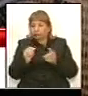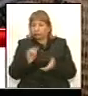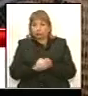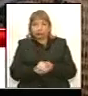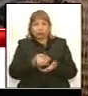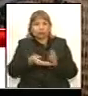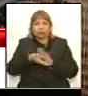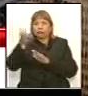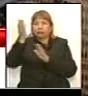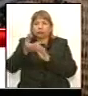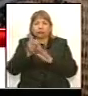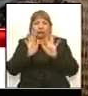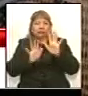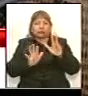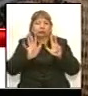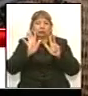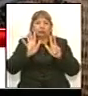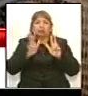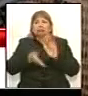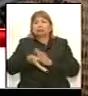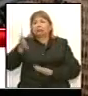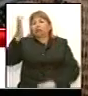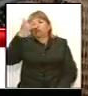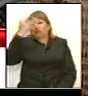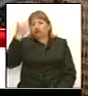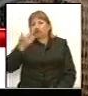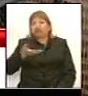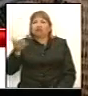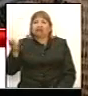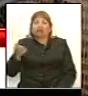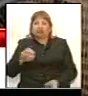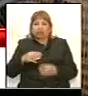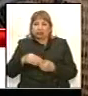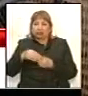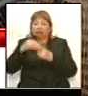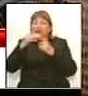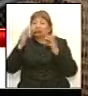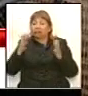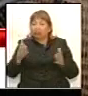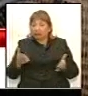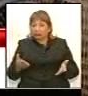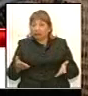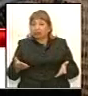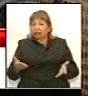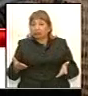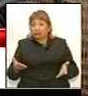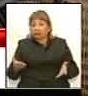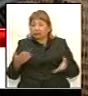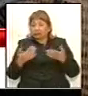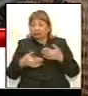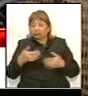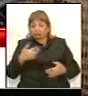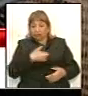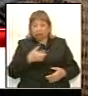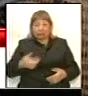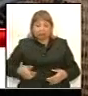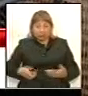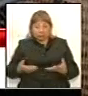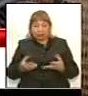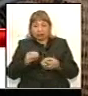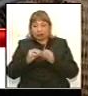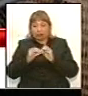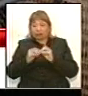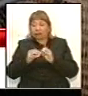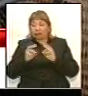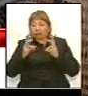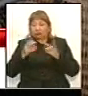migren 18 profesionales al extranjero. Yo creo que, sé que el presidente Vizcarra quiere hacer reformular